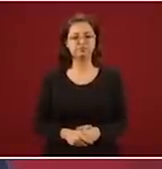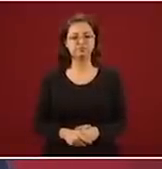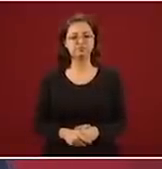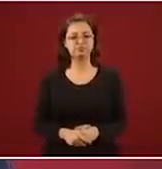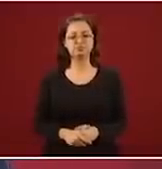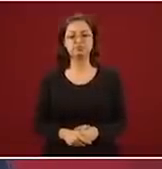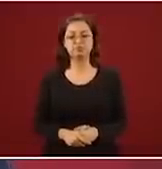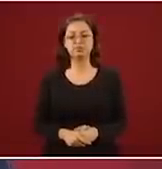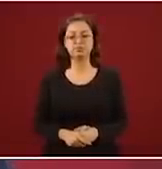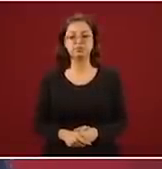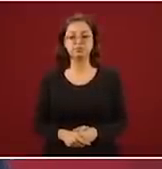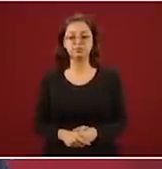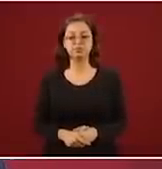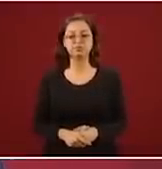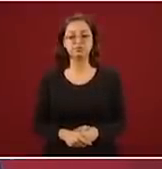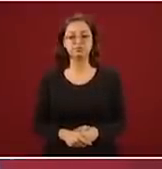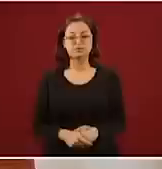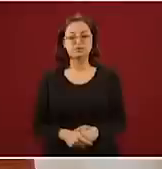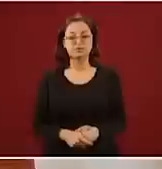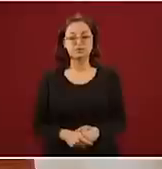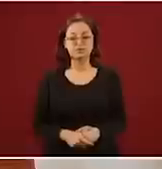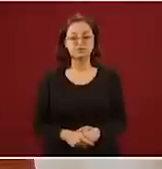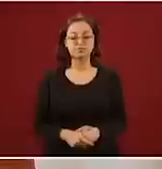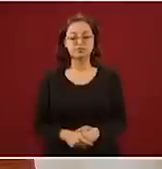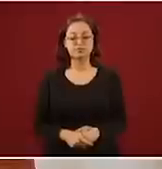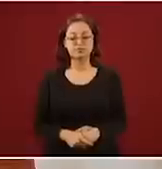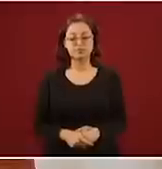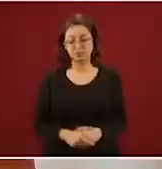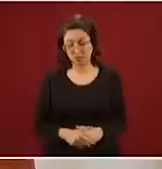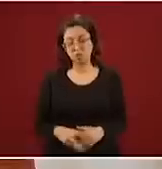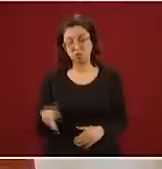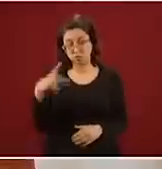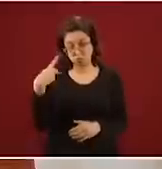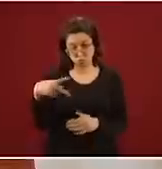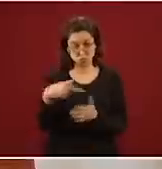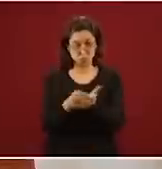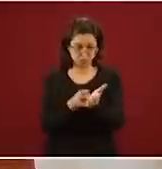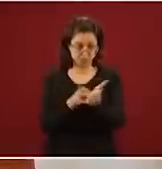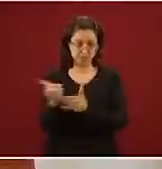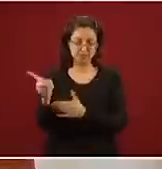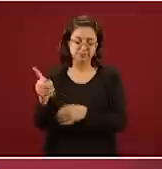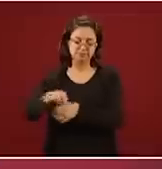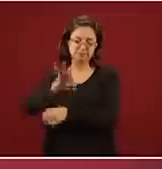Se les va a garantizar ese derecho.